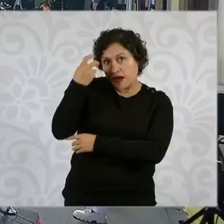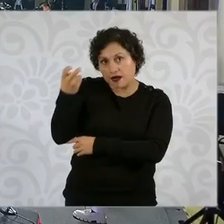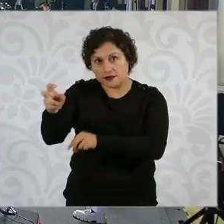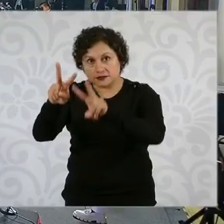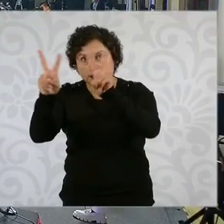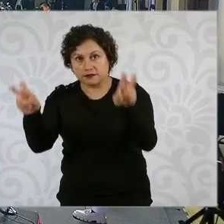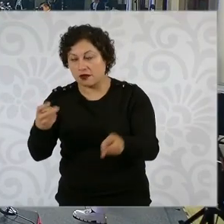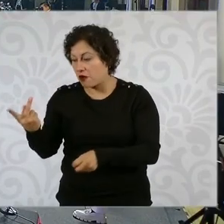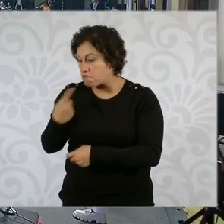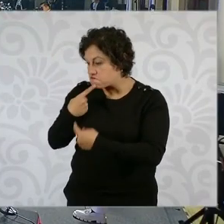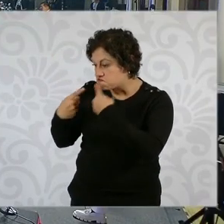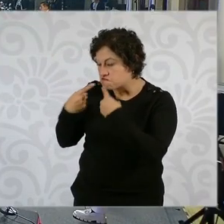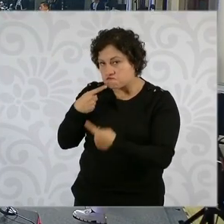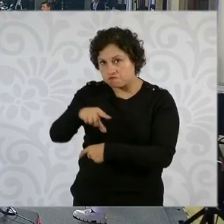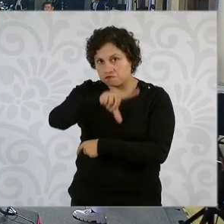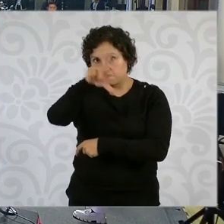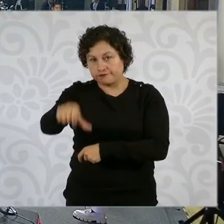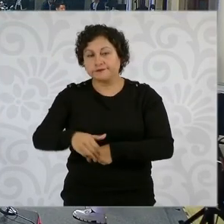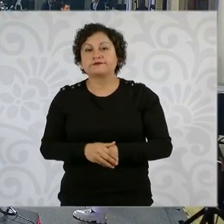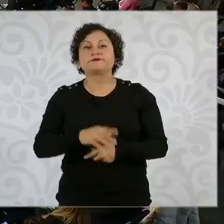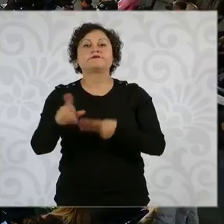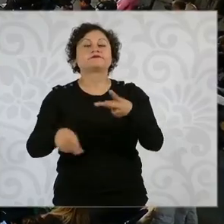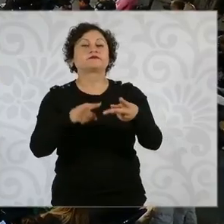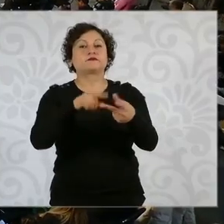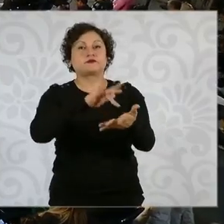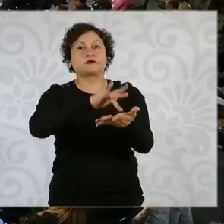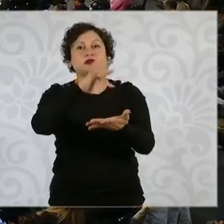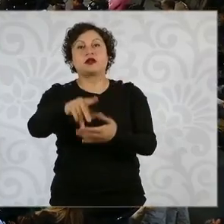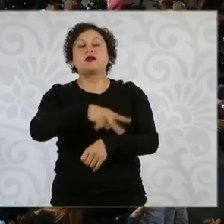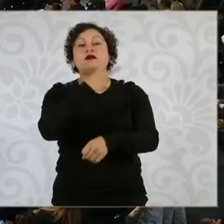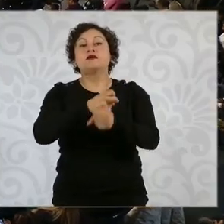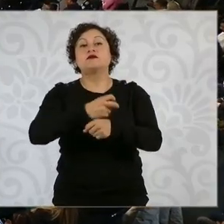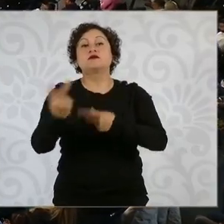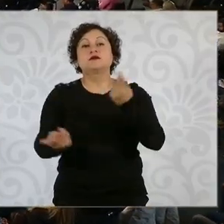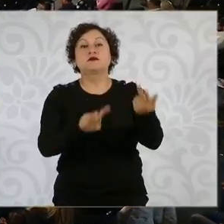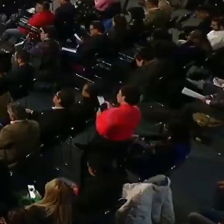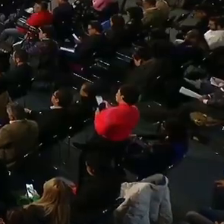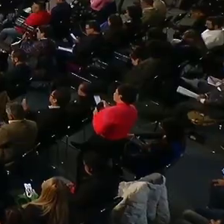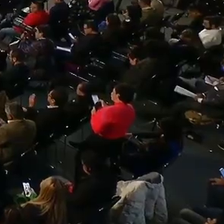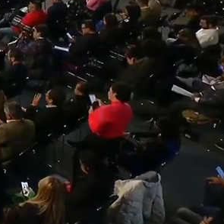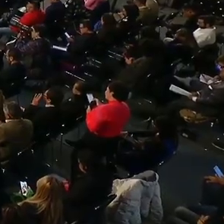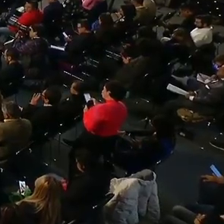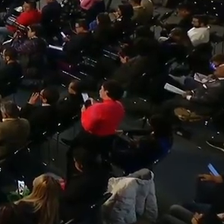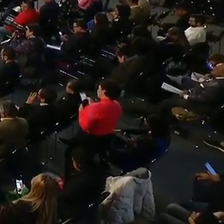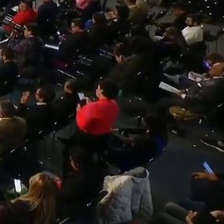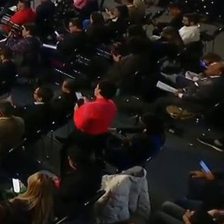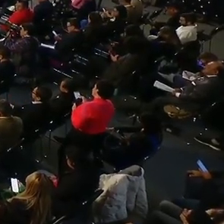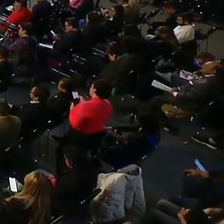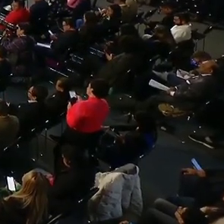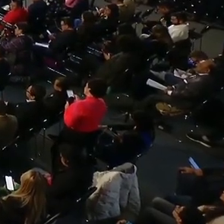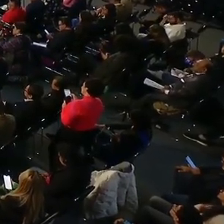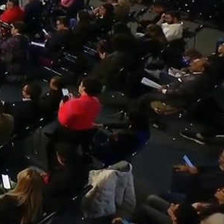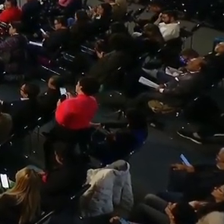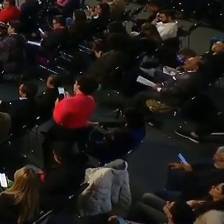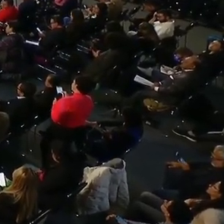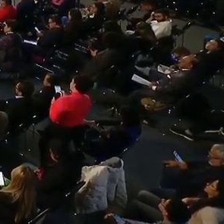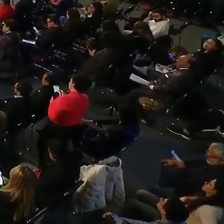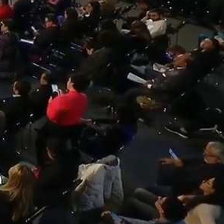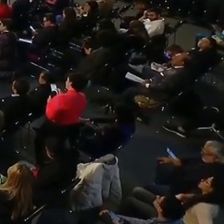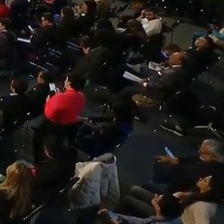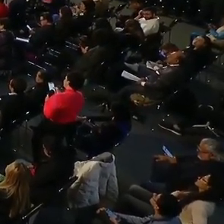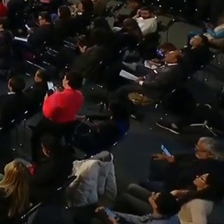Muchas gracias, presidenta. Mi segunda pregunta es: la reforma al Poder Judicial obliga a los estados a armonizar sus leyes locales para que